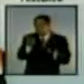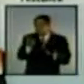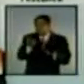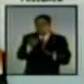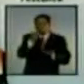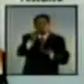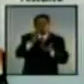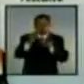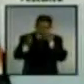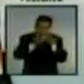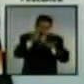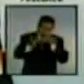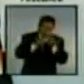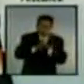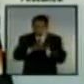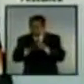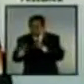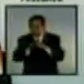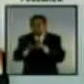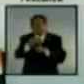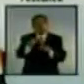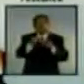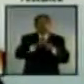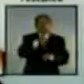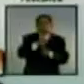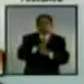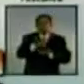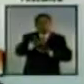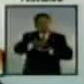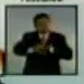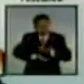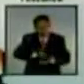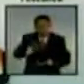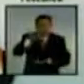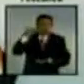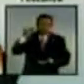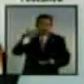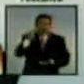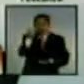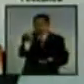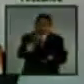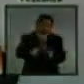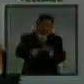me hacía mi tesis y después me titulaba. Fue en un gesto de cortesía